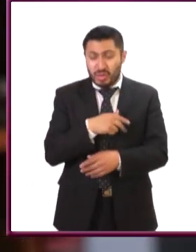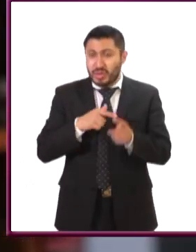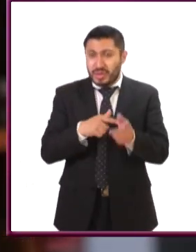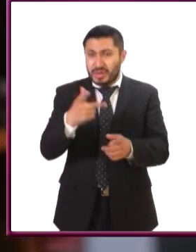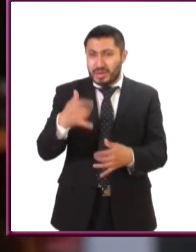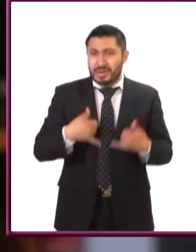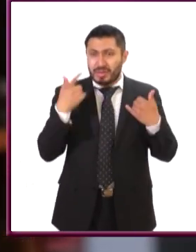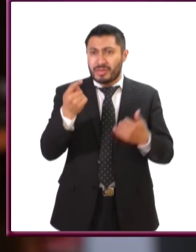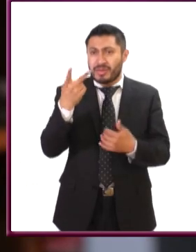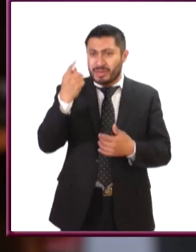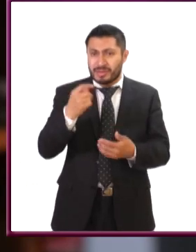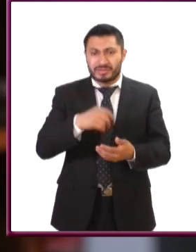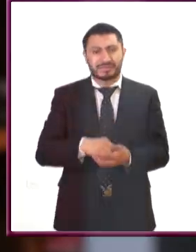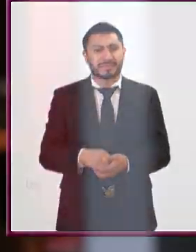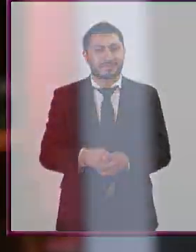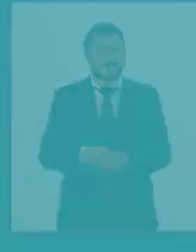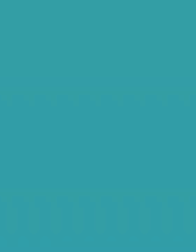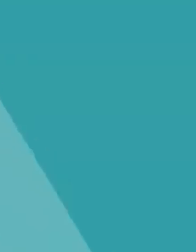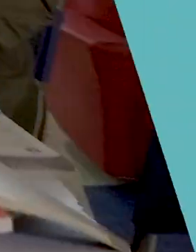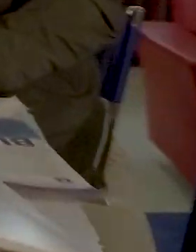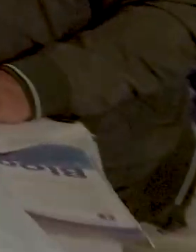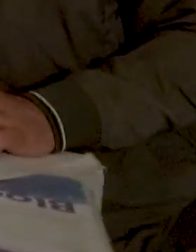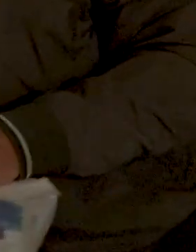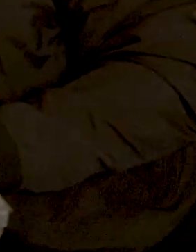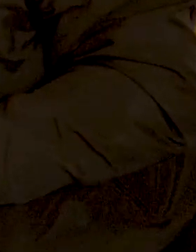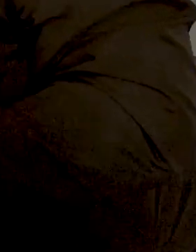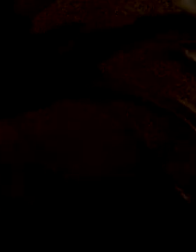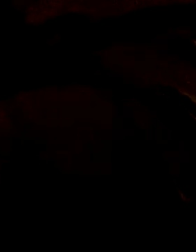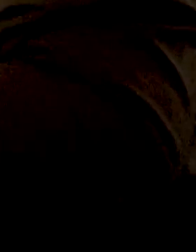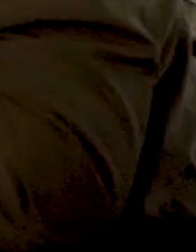y nosotros continuamos en Jóvenes en TV.